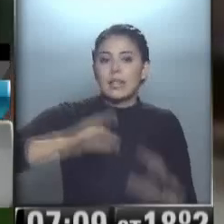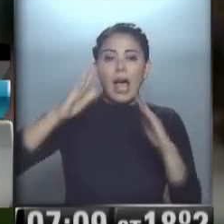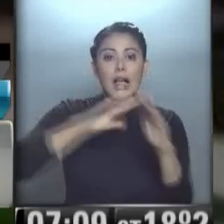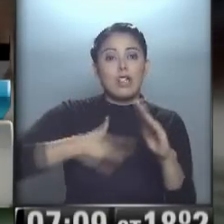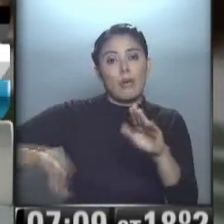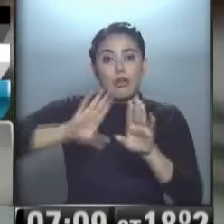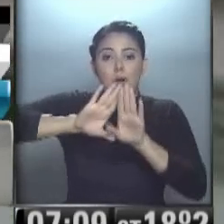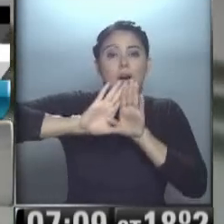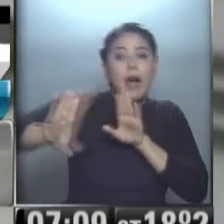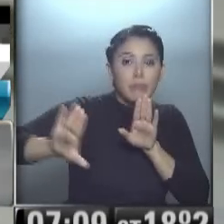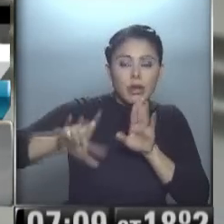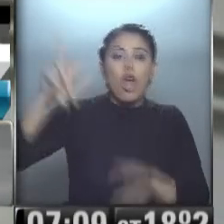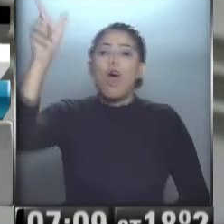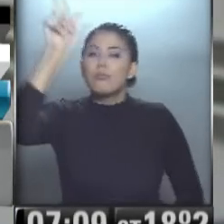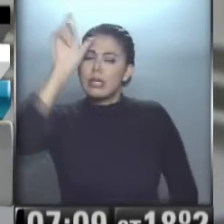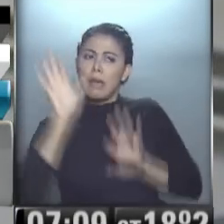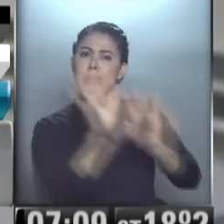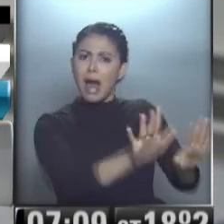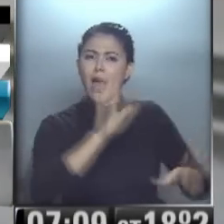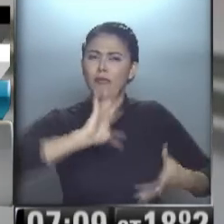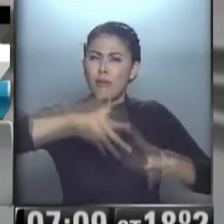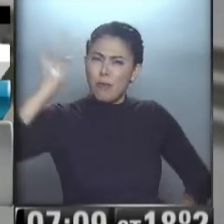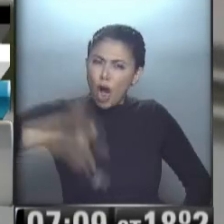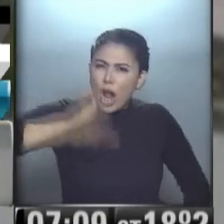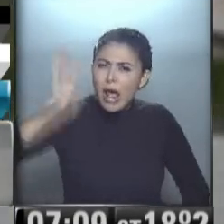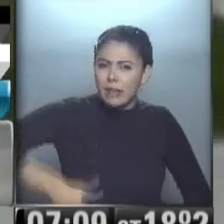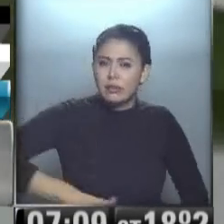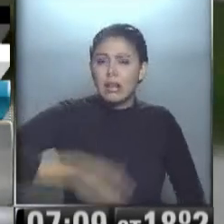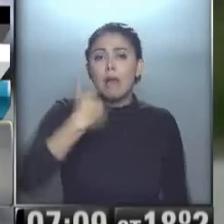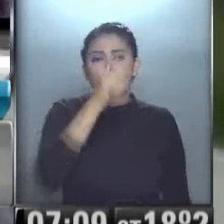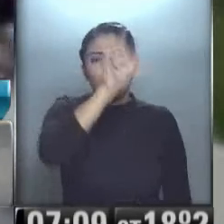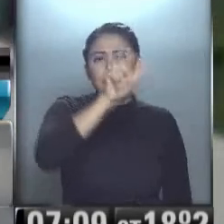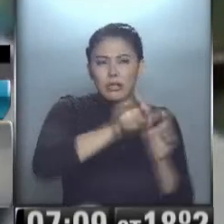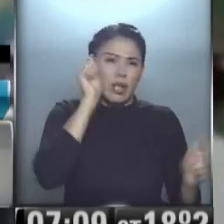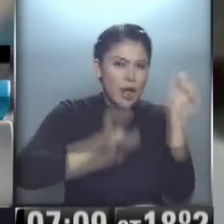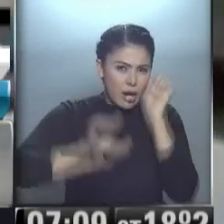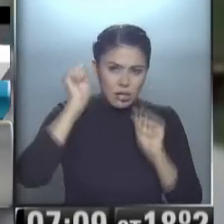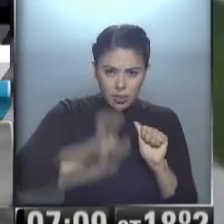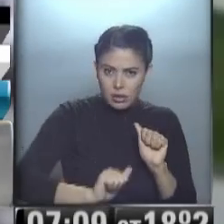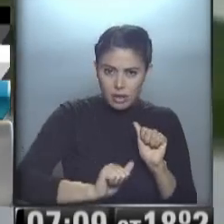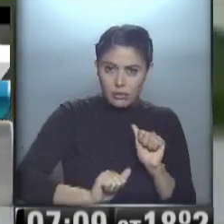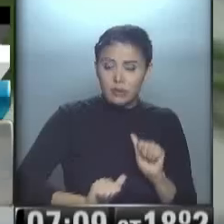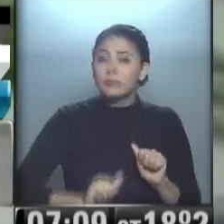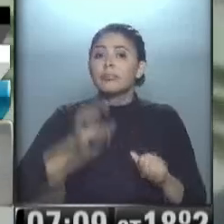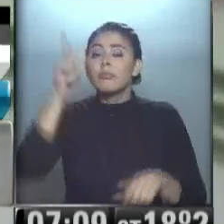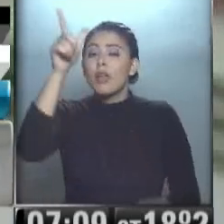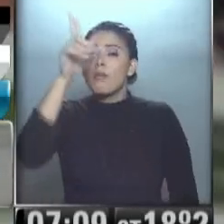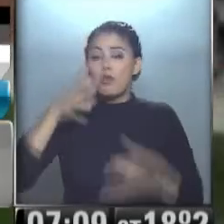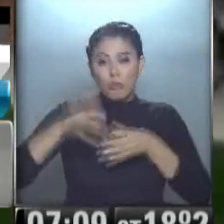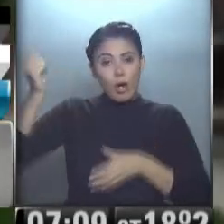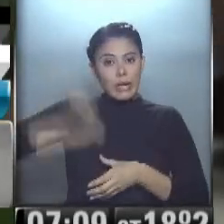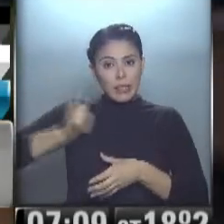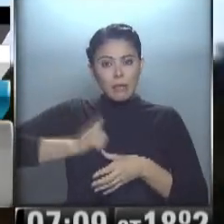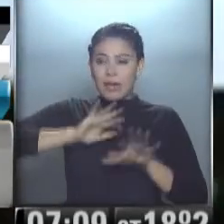gobierno de la provincia la policía reprimió violentamente dejando un saldo de varios heridos la intersección de efectivos de gendarmería